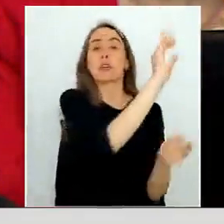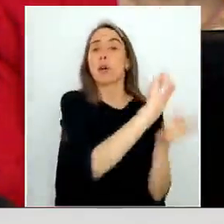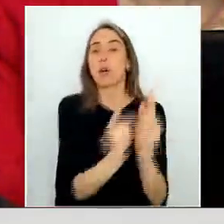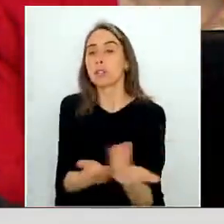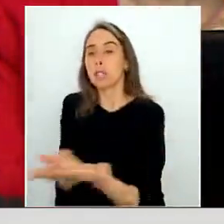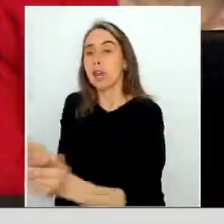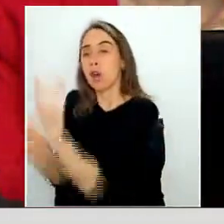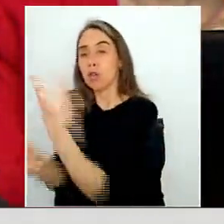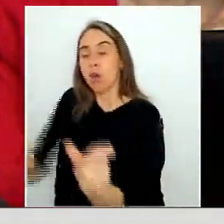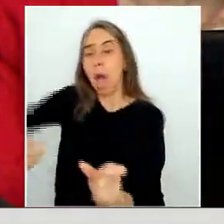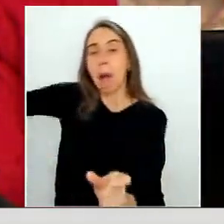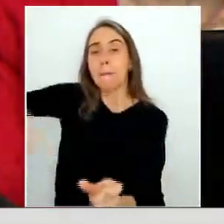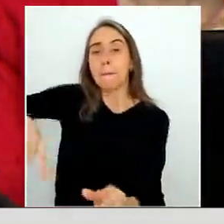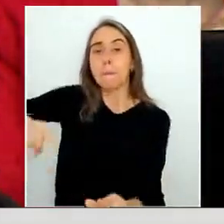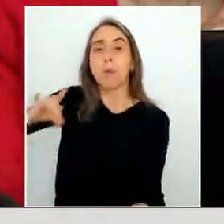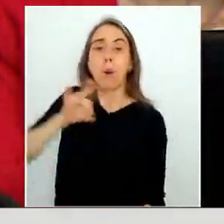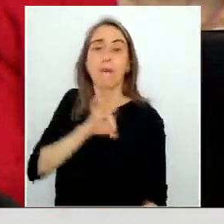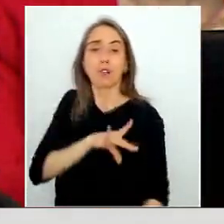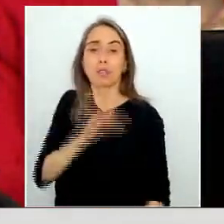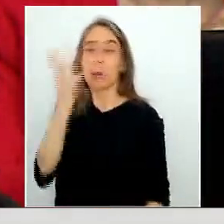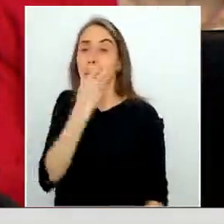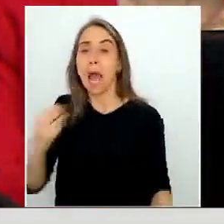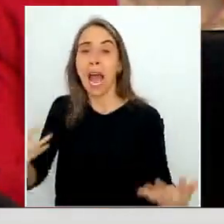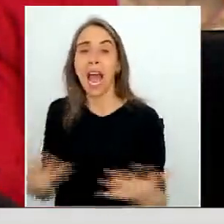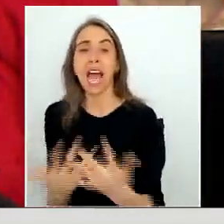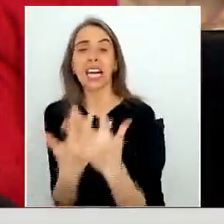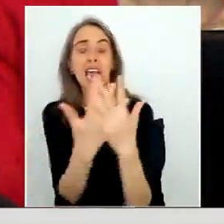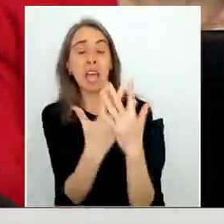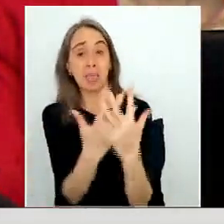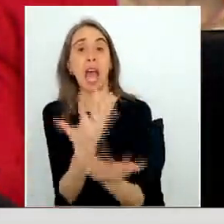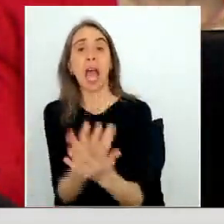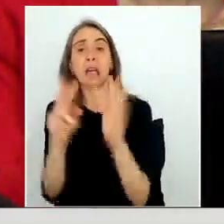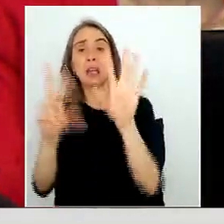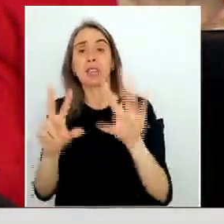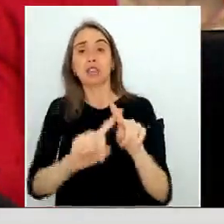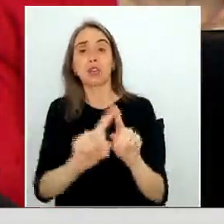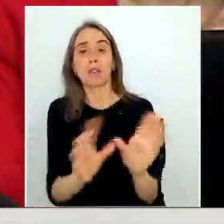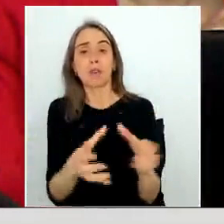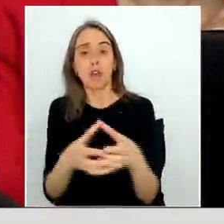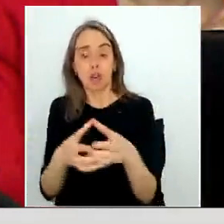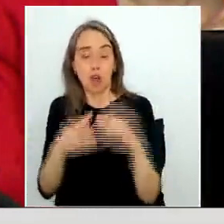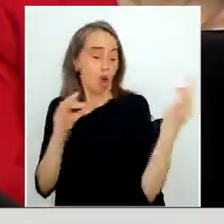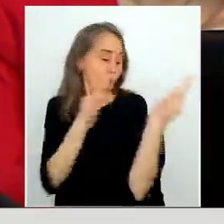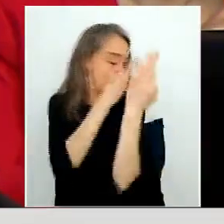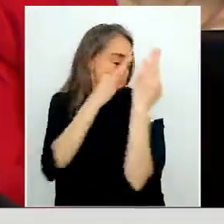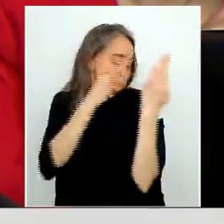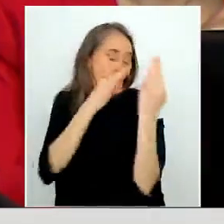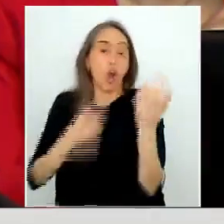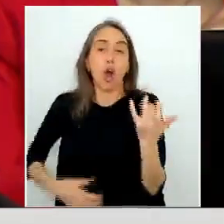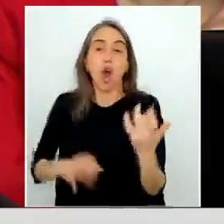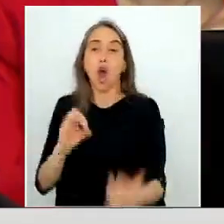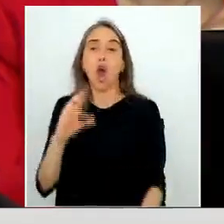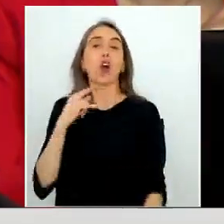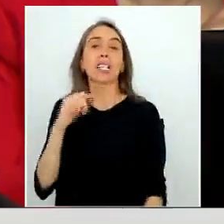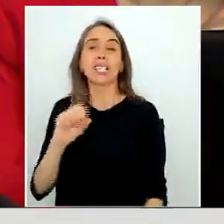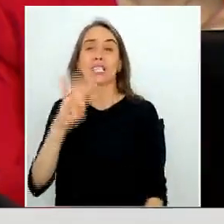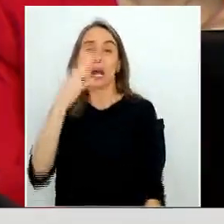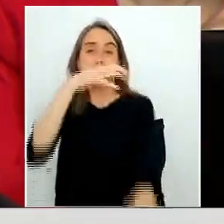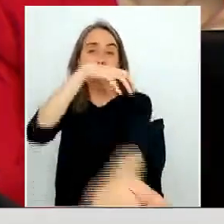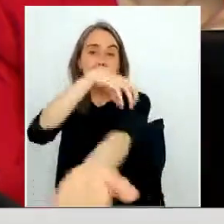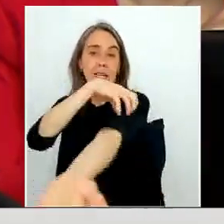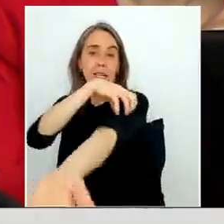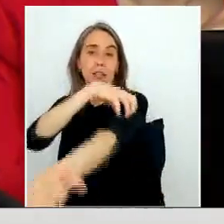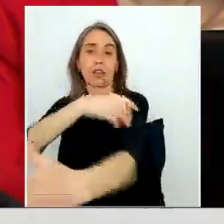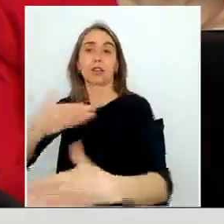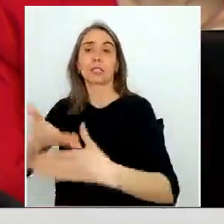formado hoy día una red donde hoy día existen 18 orquestas sinfónicas en la región en la cuarta región en la región de La Serena